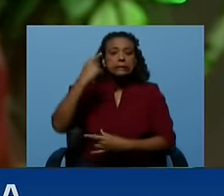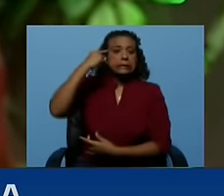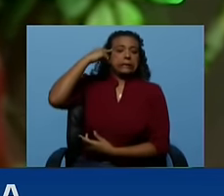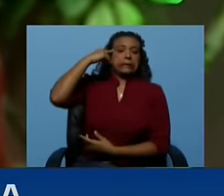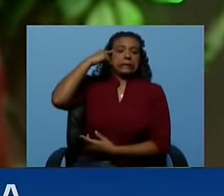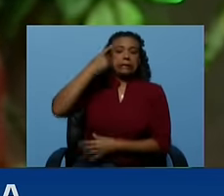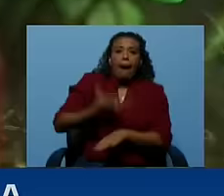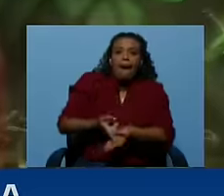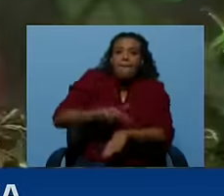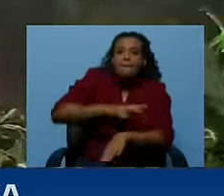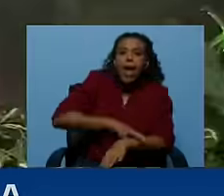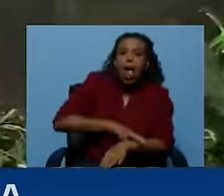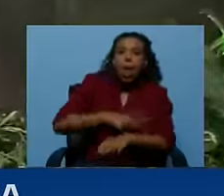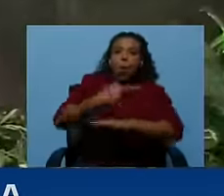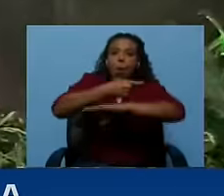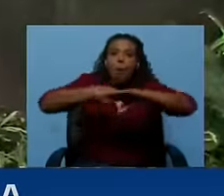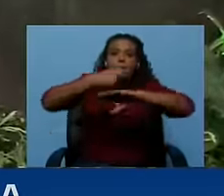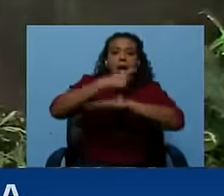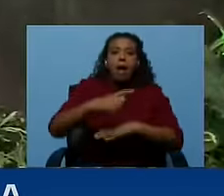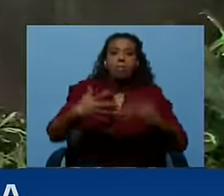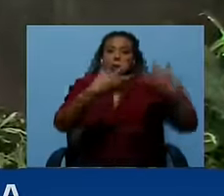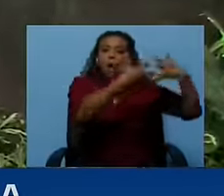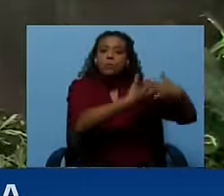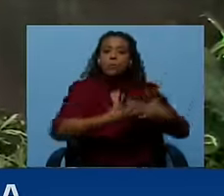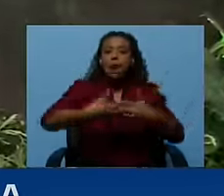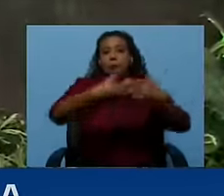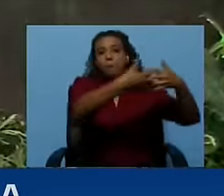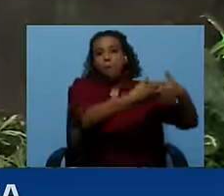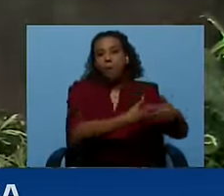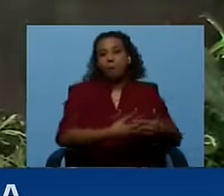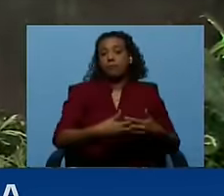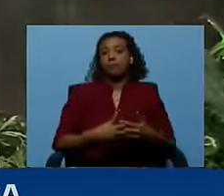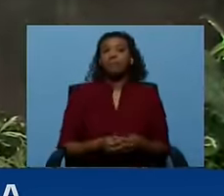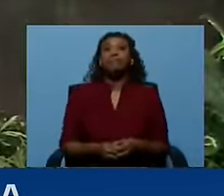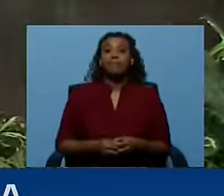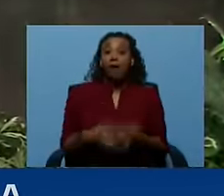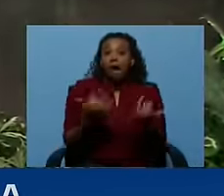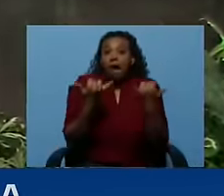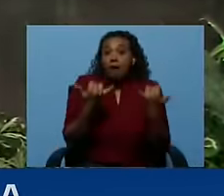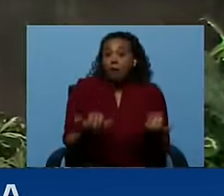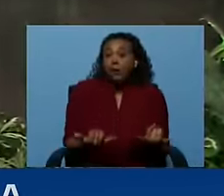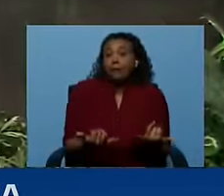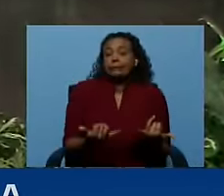que son los intereses del imperialismo norteamericano. Ahora,